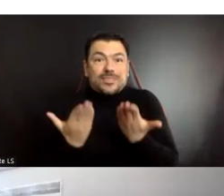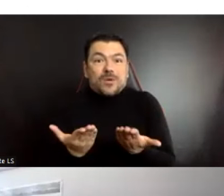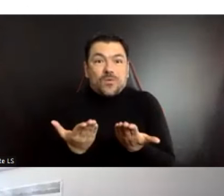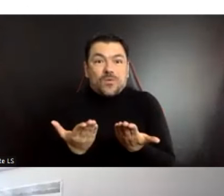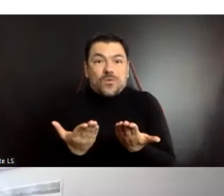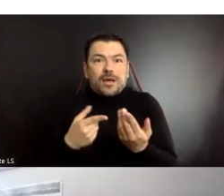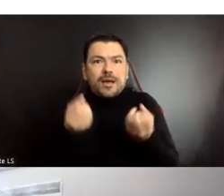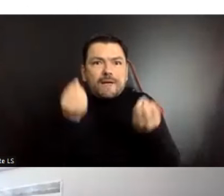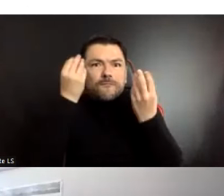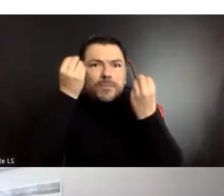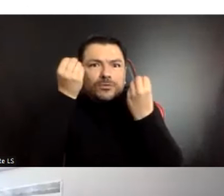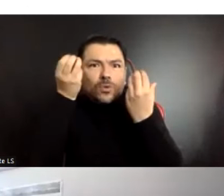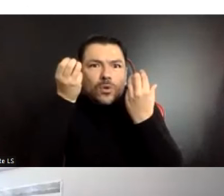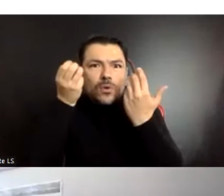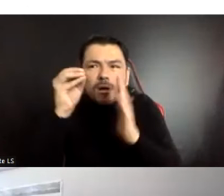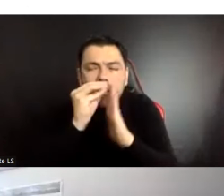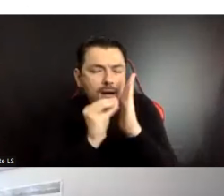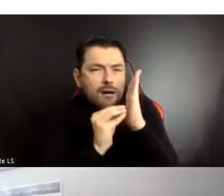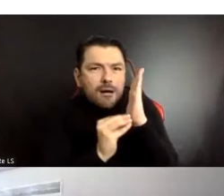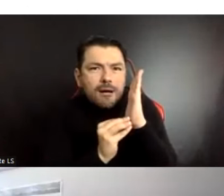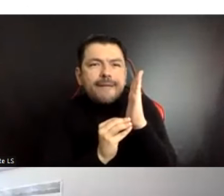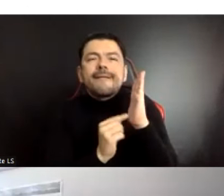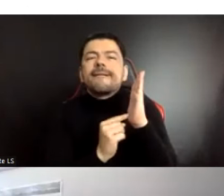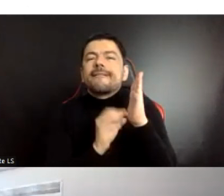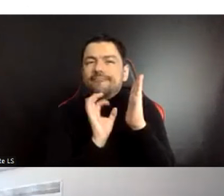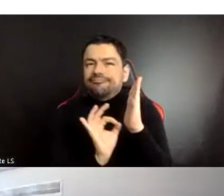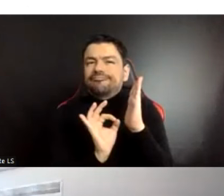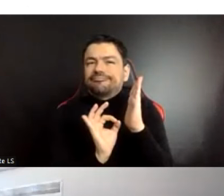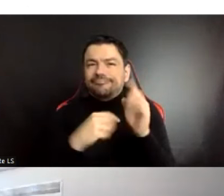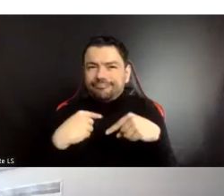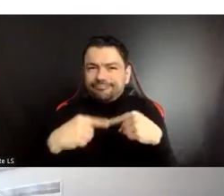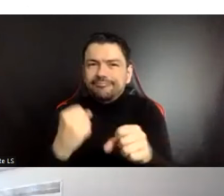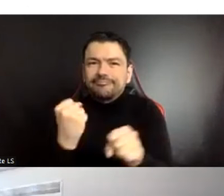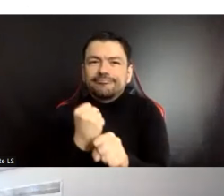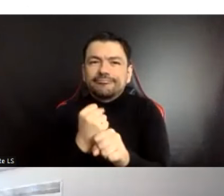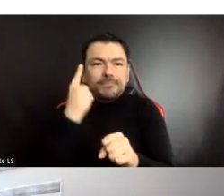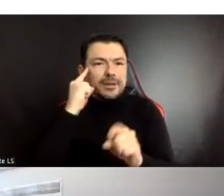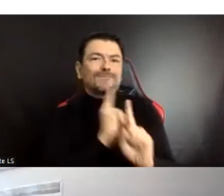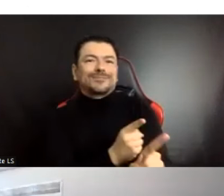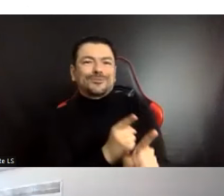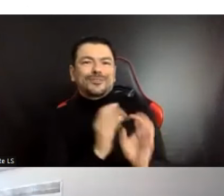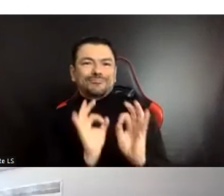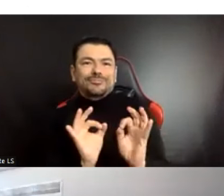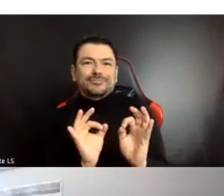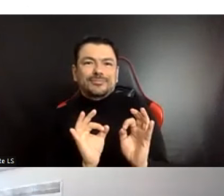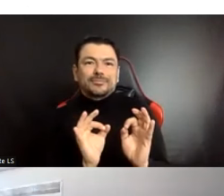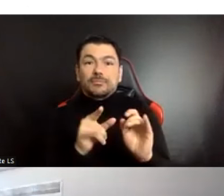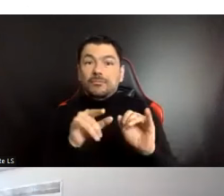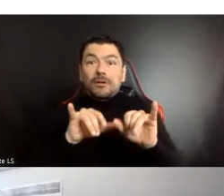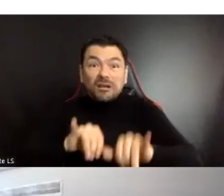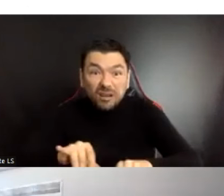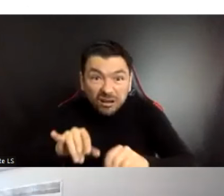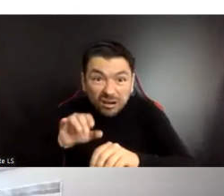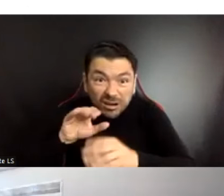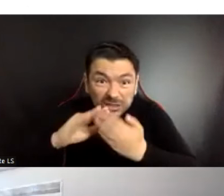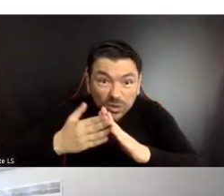en la definición de respuesta a emergencias. Ahora, cada ciudad es muy única, cada ciudad tiene sus propias